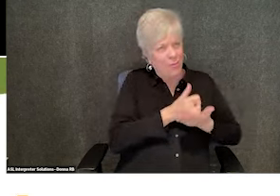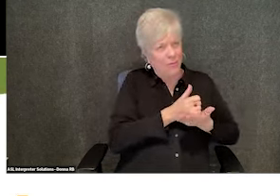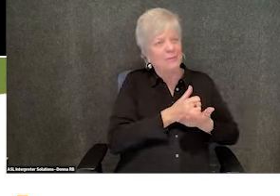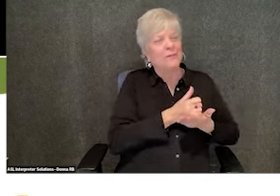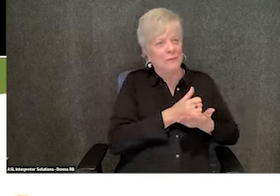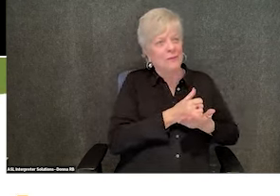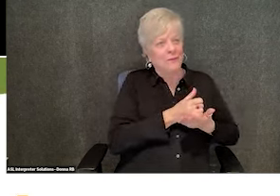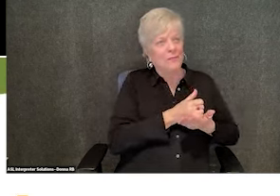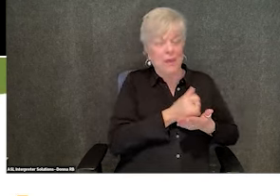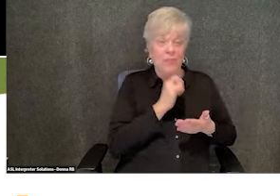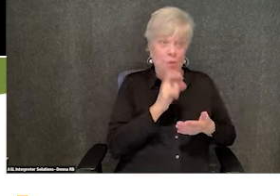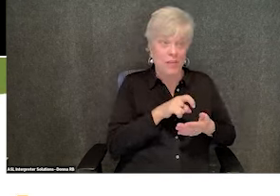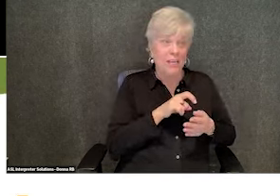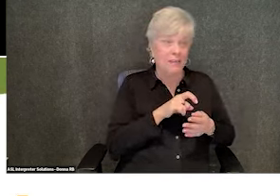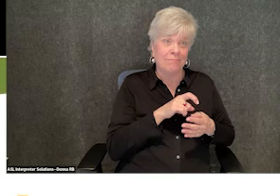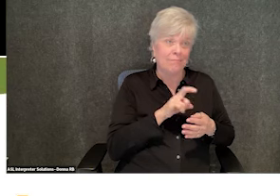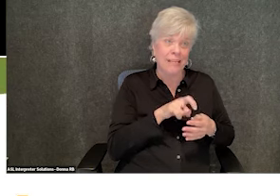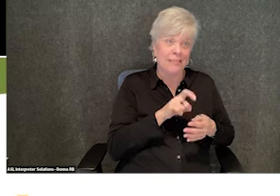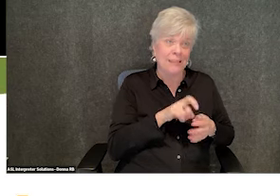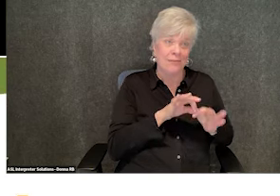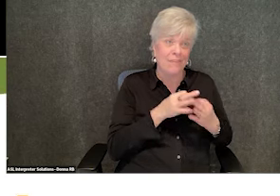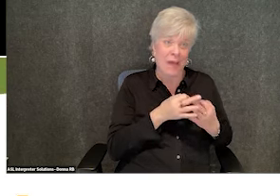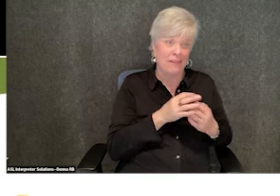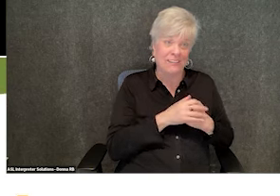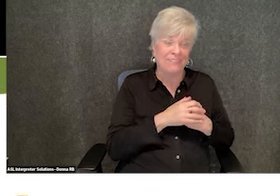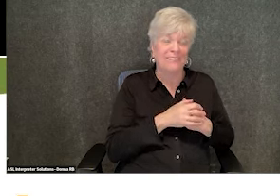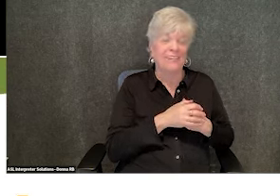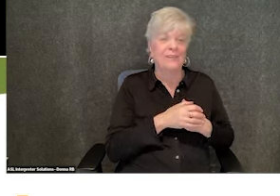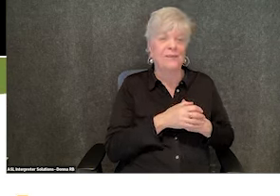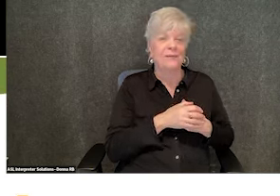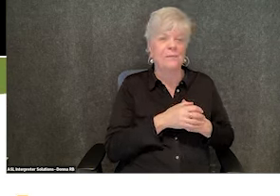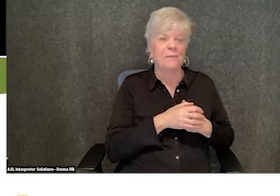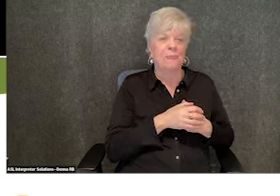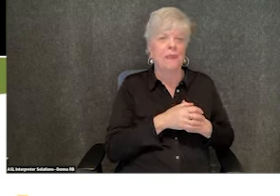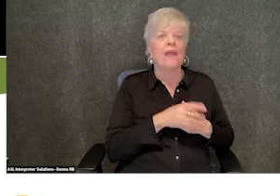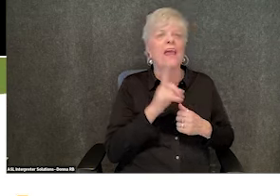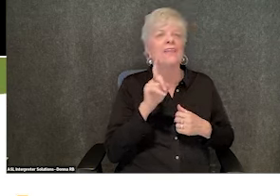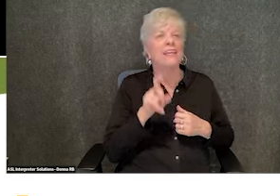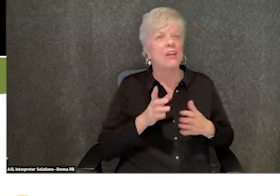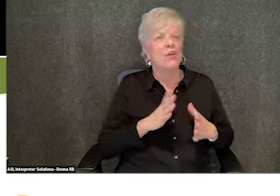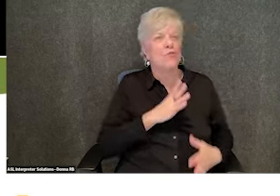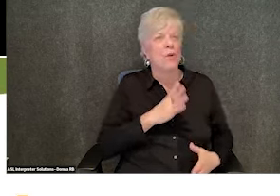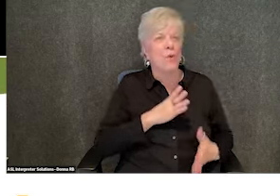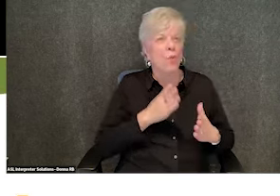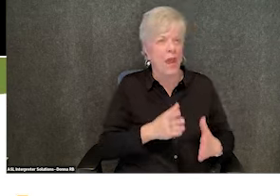este modelo de la toma de decisiones con apoyo ayuda